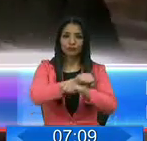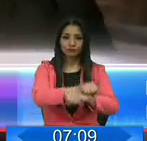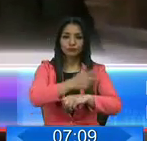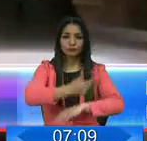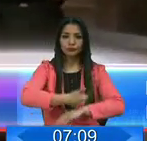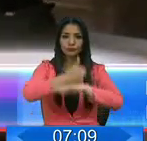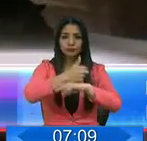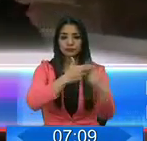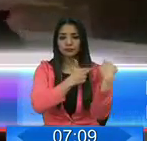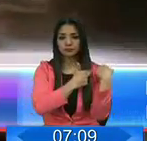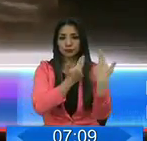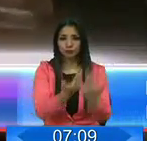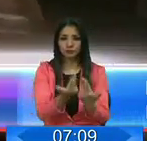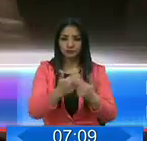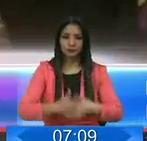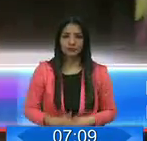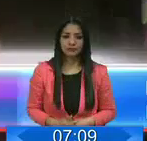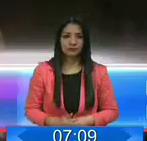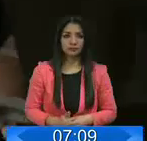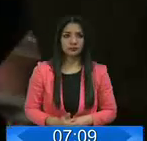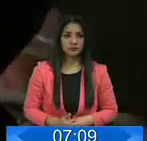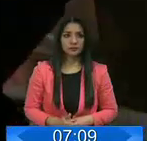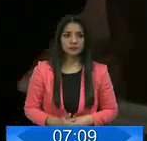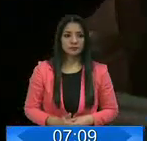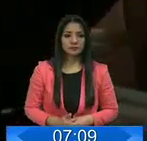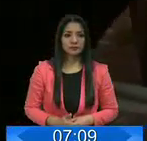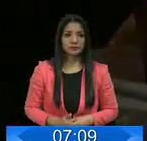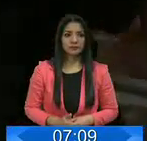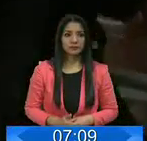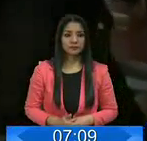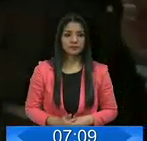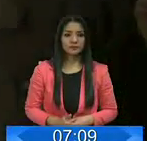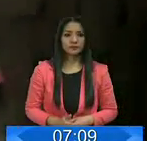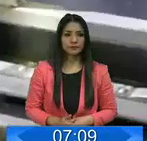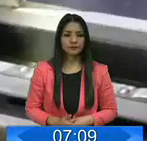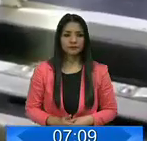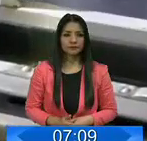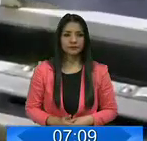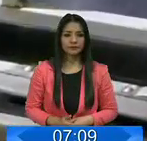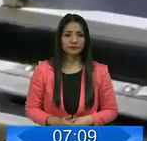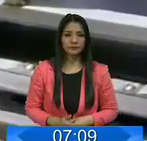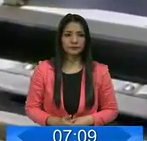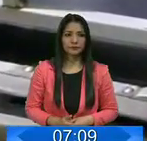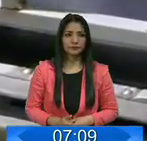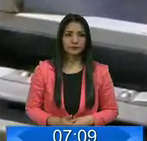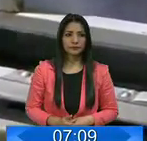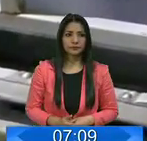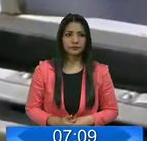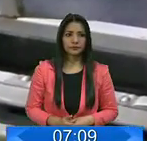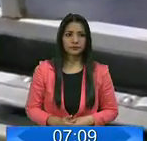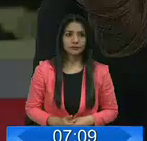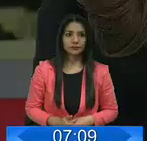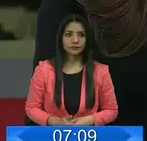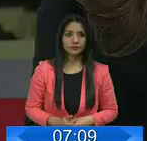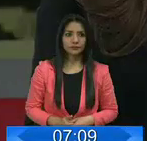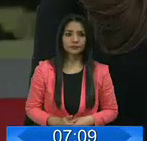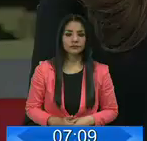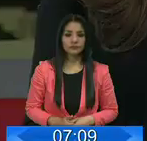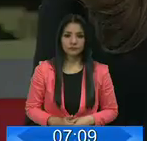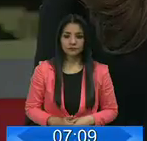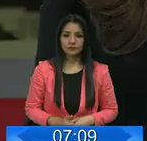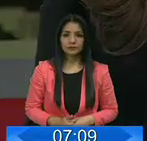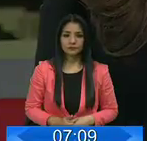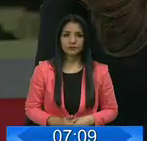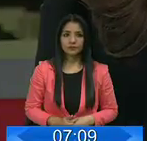la autoridad competente. En Loja, informó Marcela Constante Brito. Y